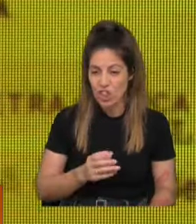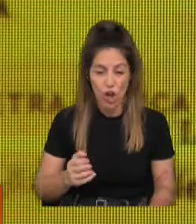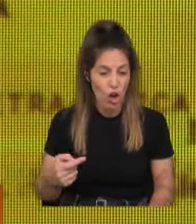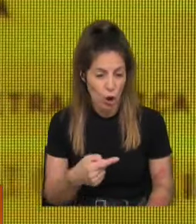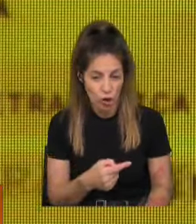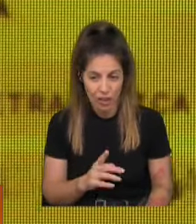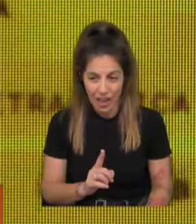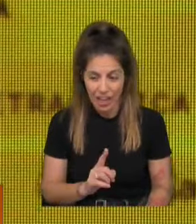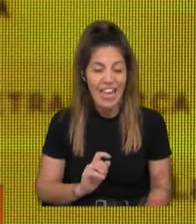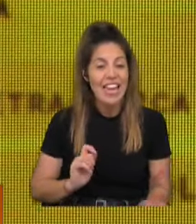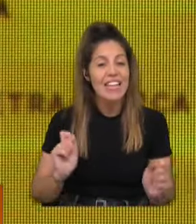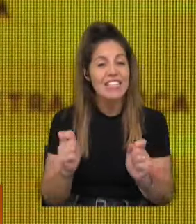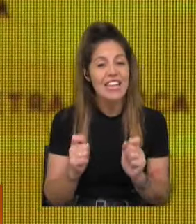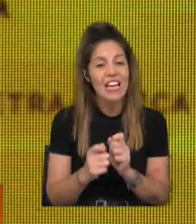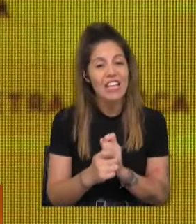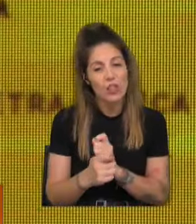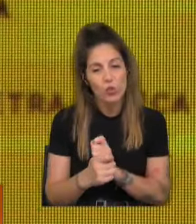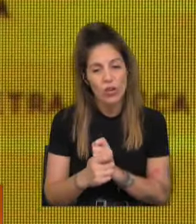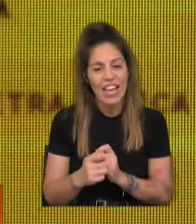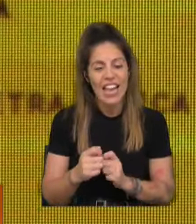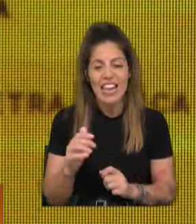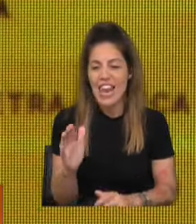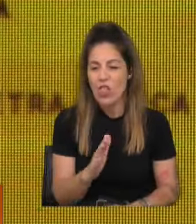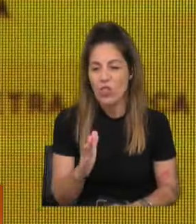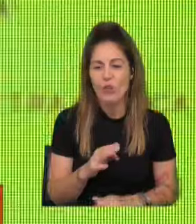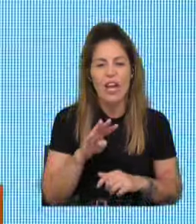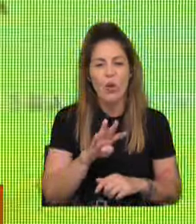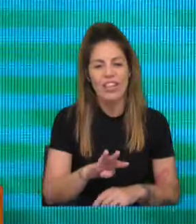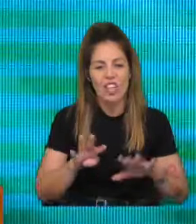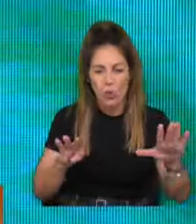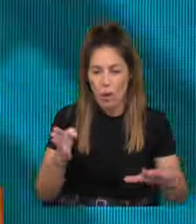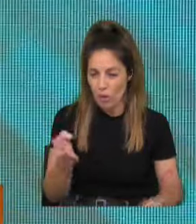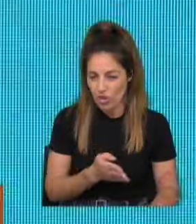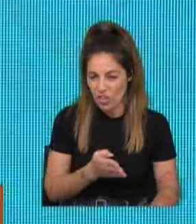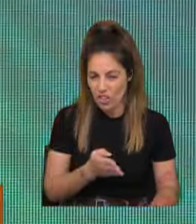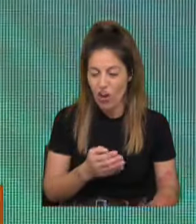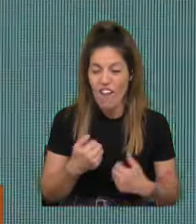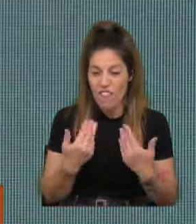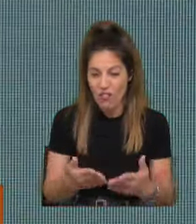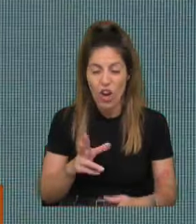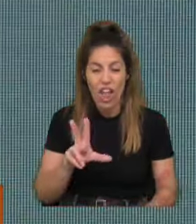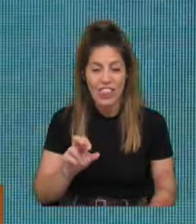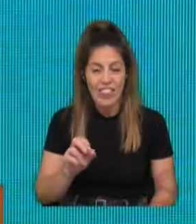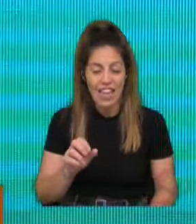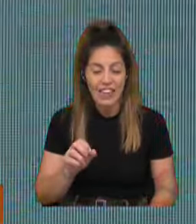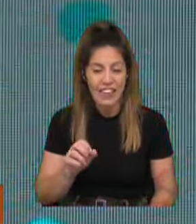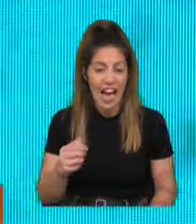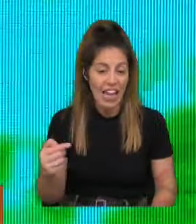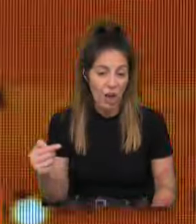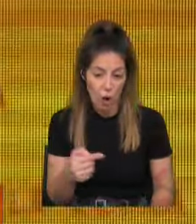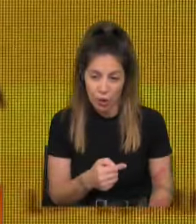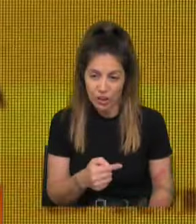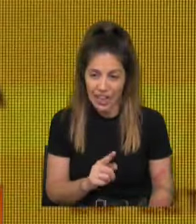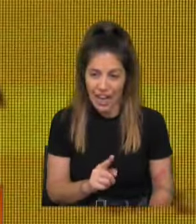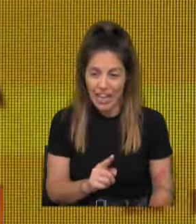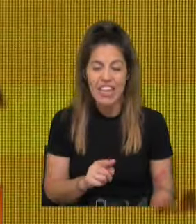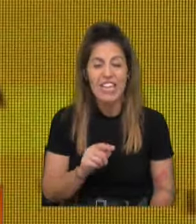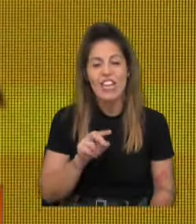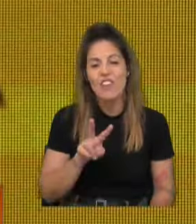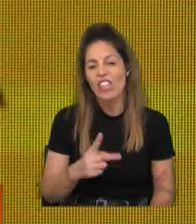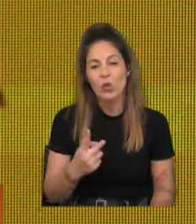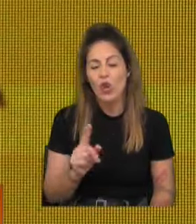se reestructuren las deudas 49 a favor 30 en contra y 21 que no no opina es decir